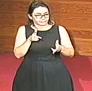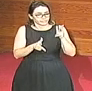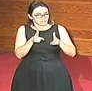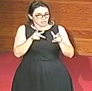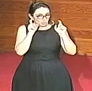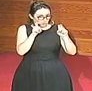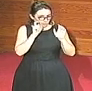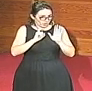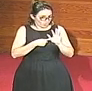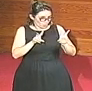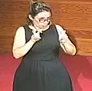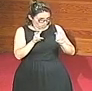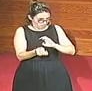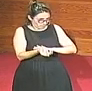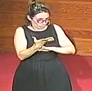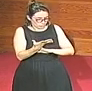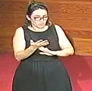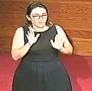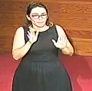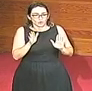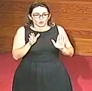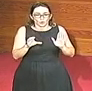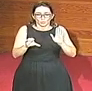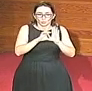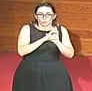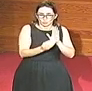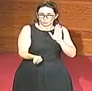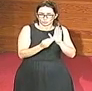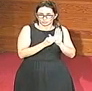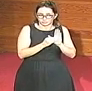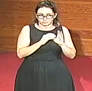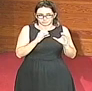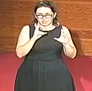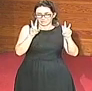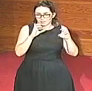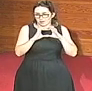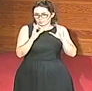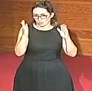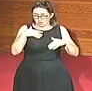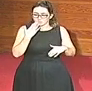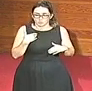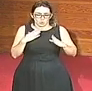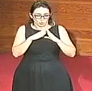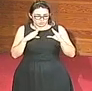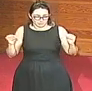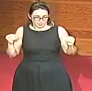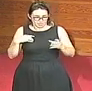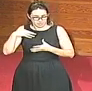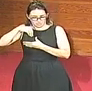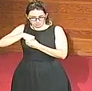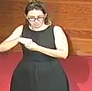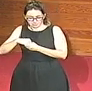punto que quiero hacer, no aparecen los currículums. Yo trabajo en la universidad y bueno, mi área es ciudadanía precisamente, no